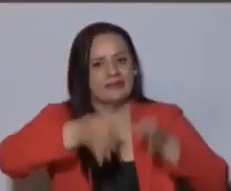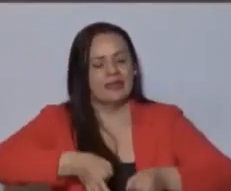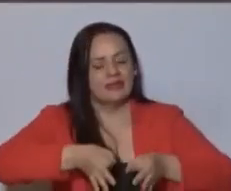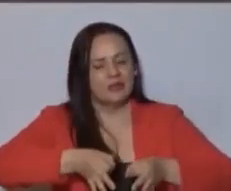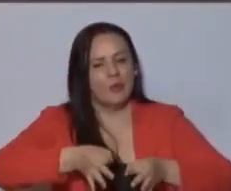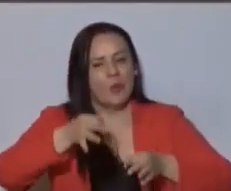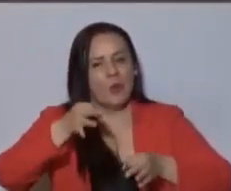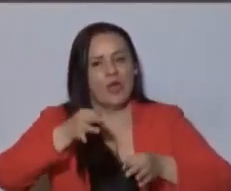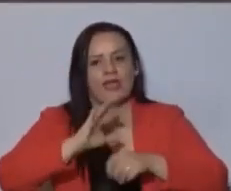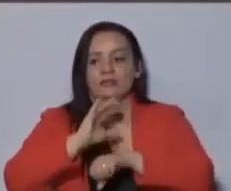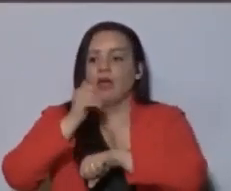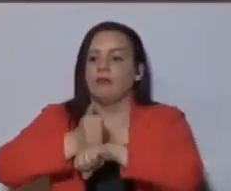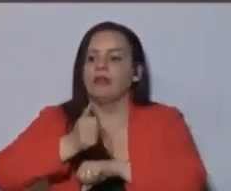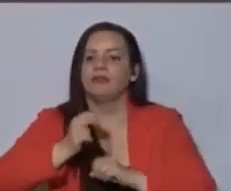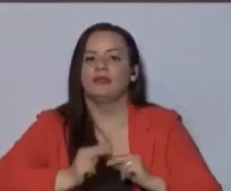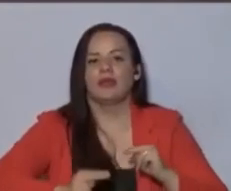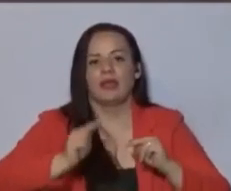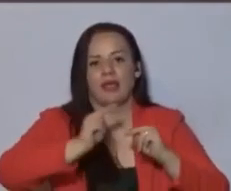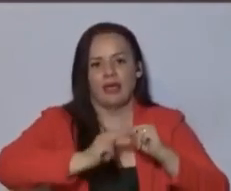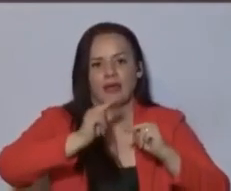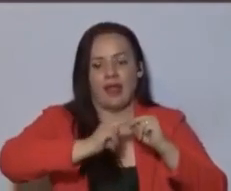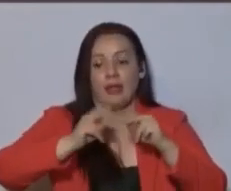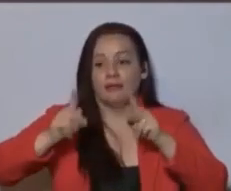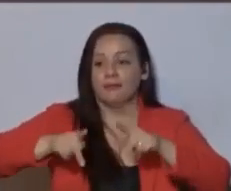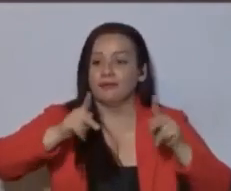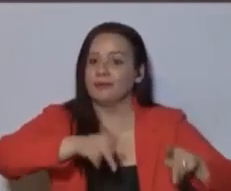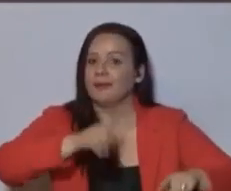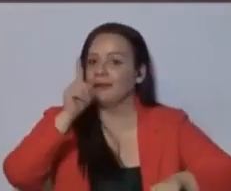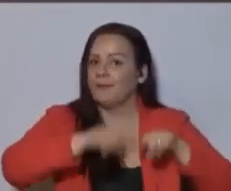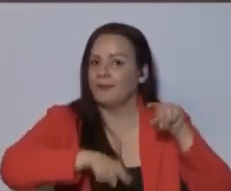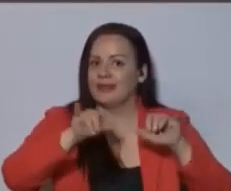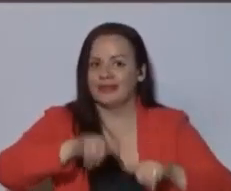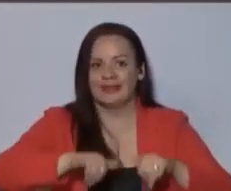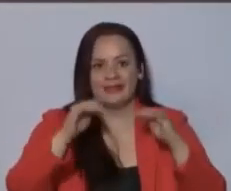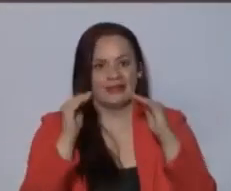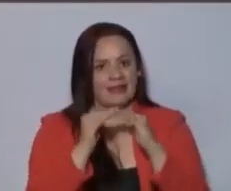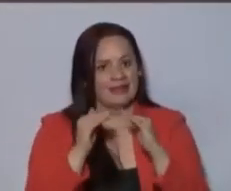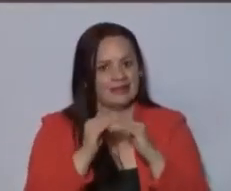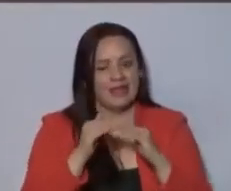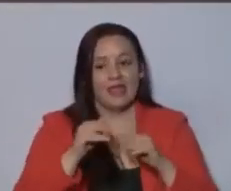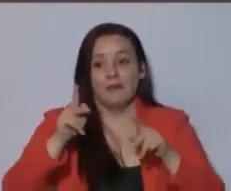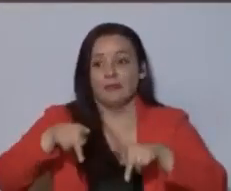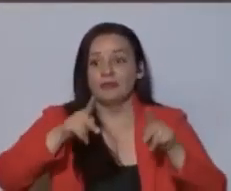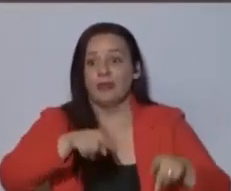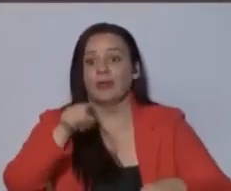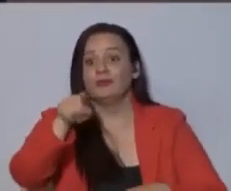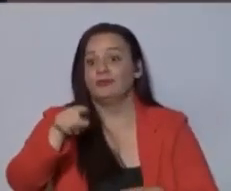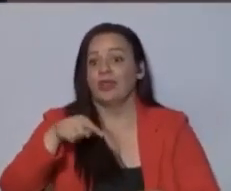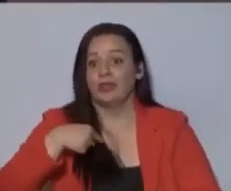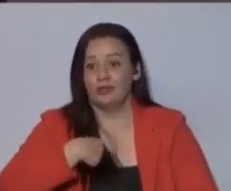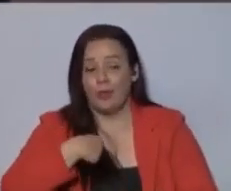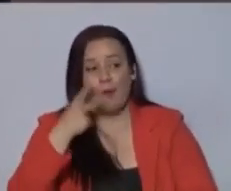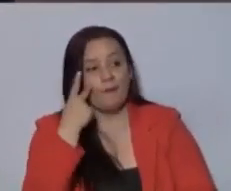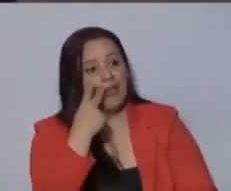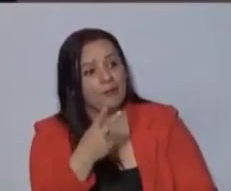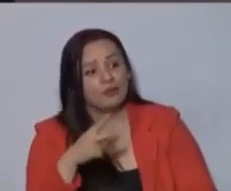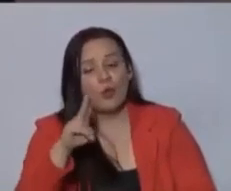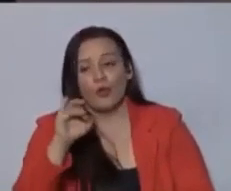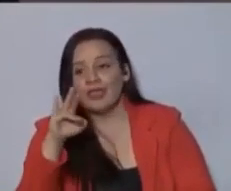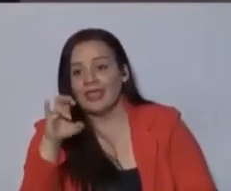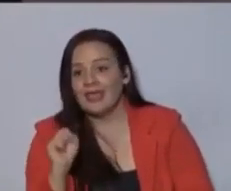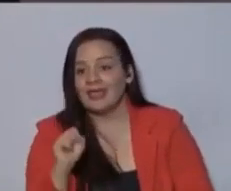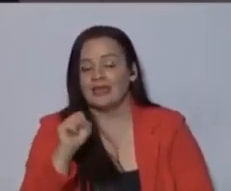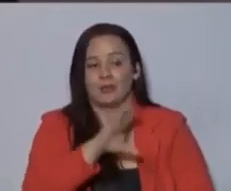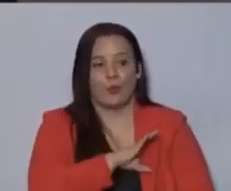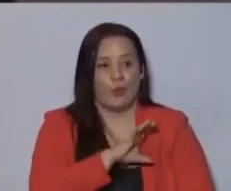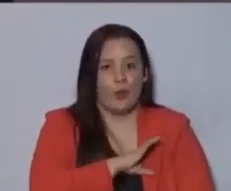una carga a las personas que no se pueden quedar en la casa, esas personas que todos ustedes vemos, los ujieres, los guardas,